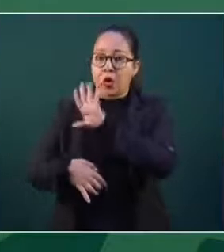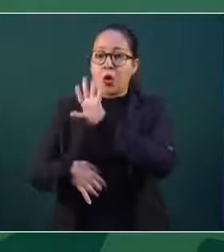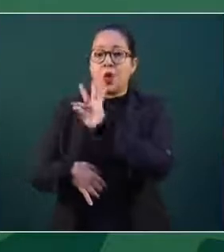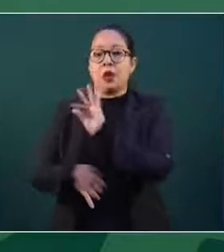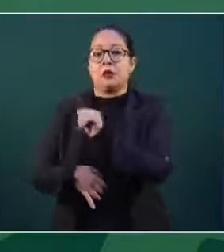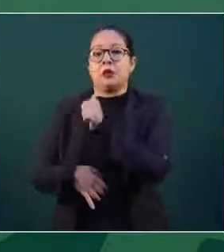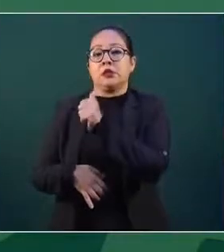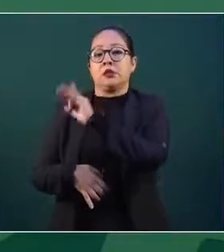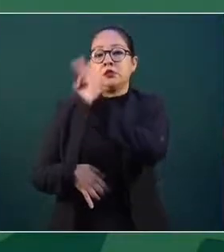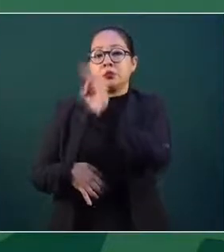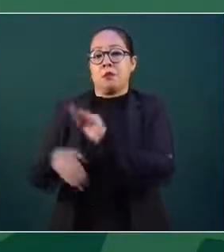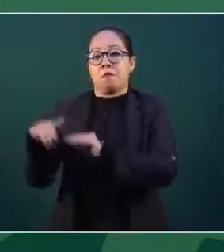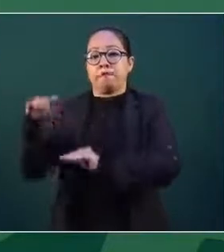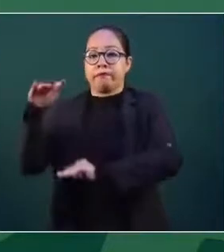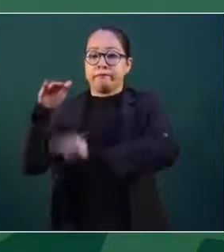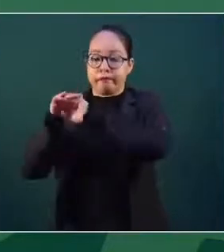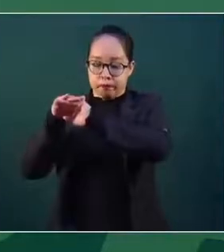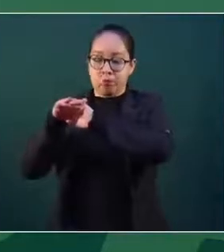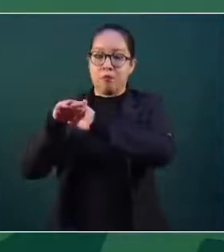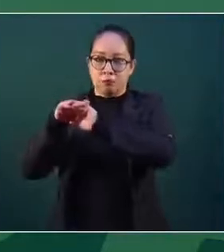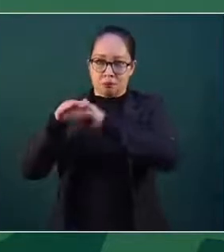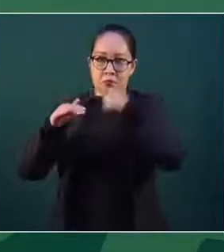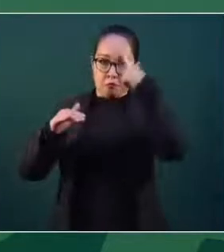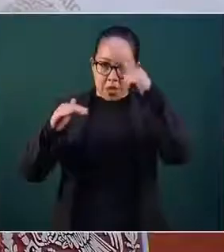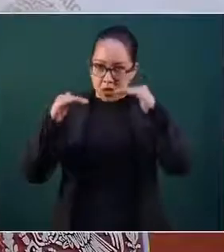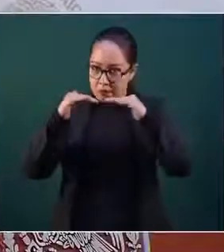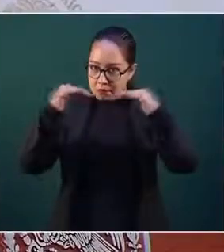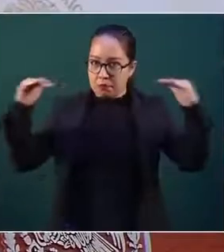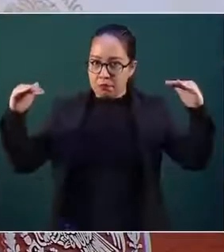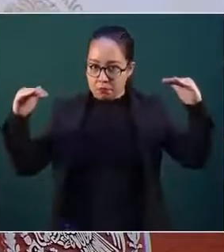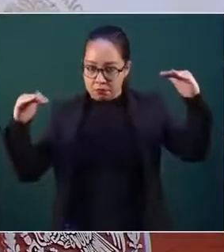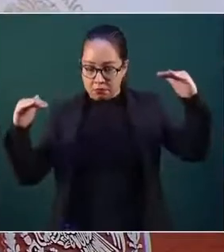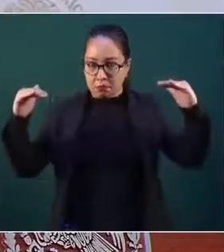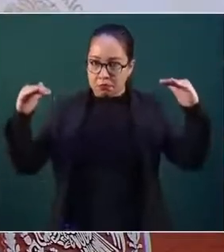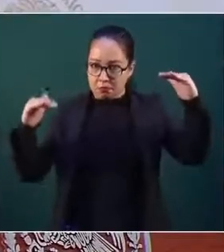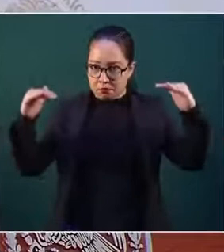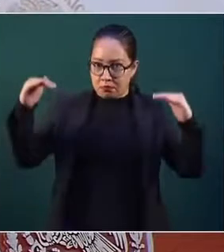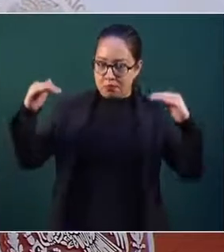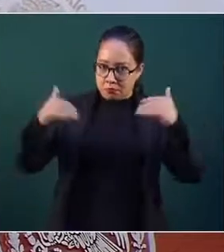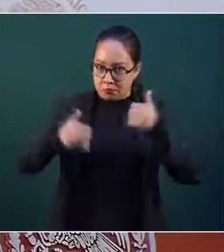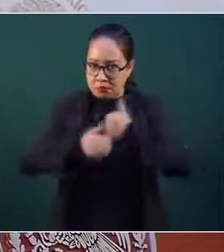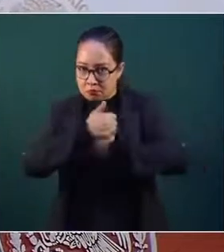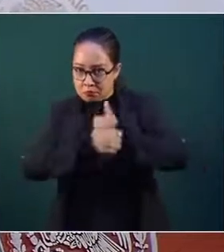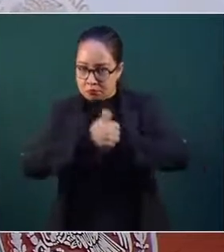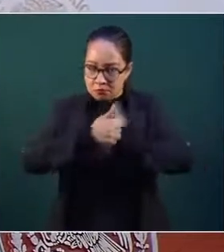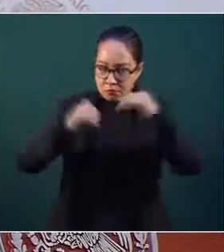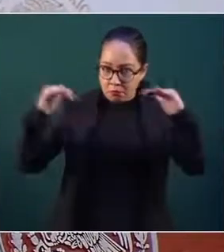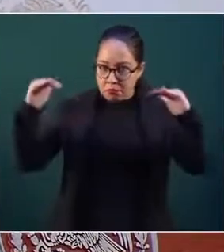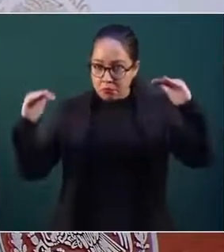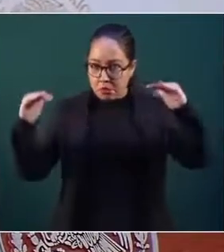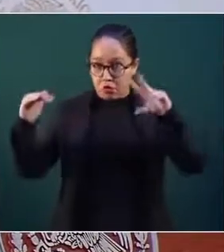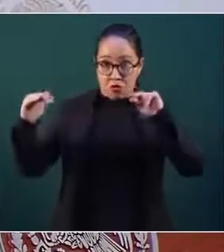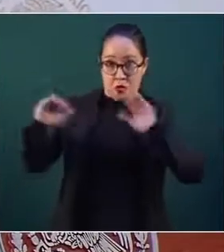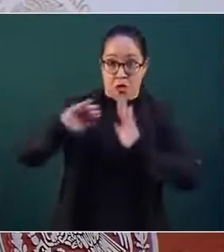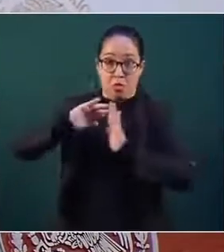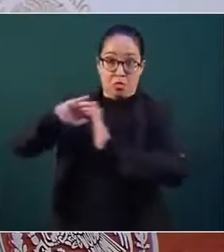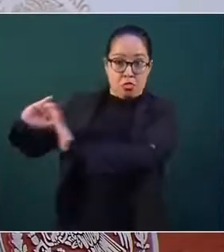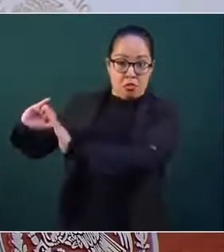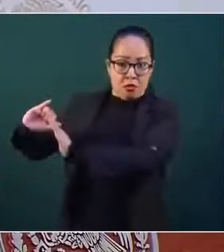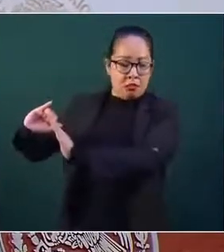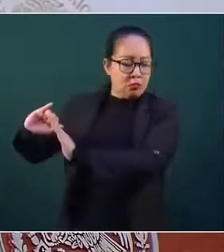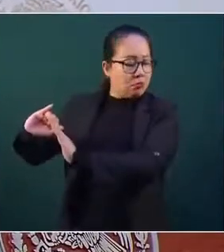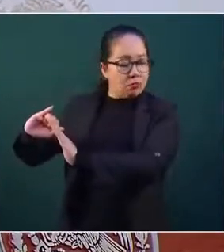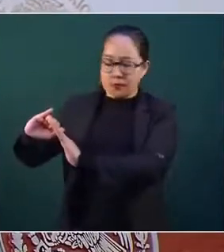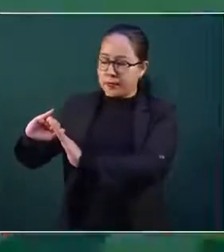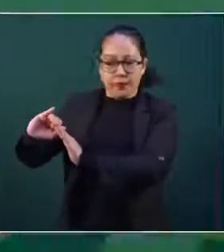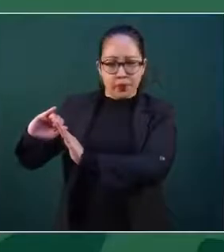46% para que haya competencia. No se está haciendo a un lado a la iniciativa